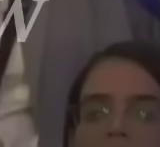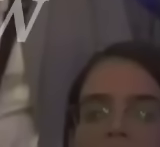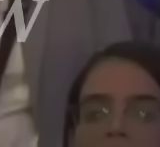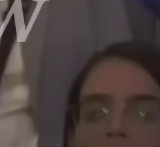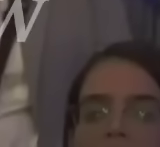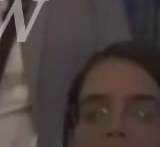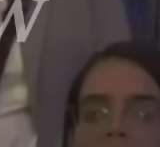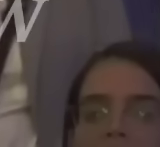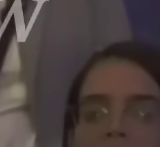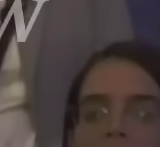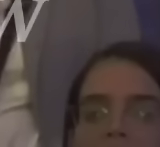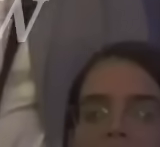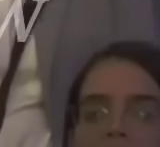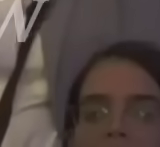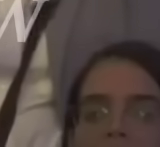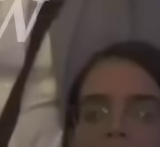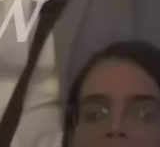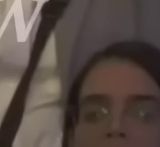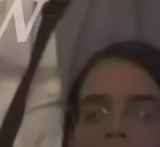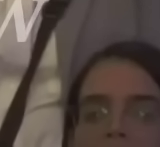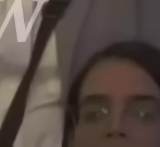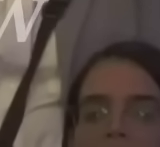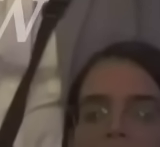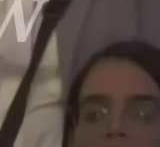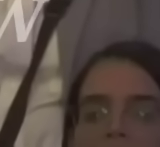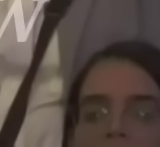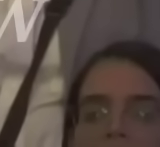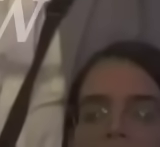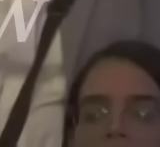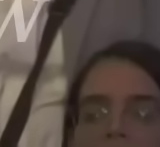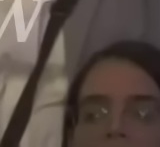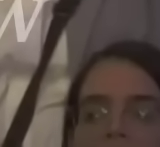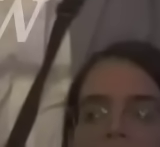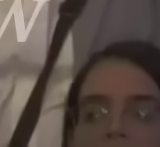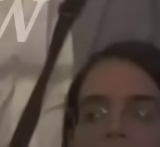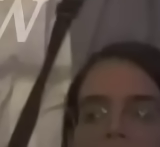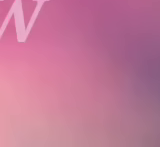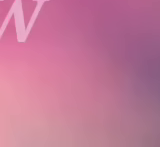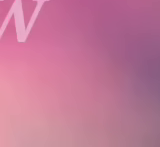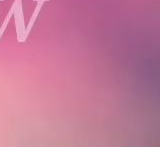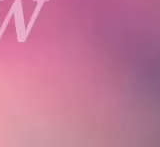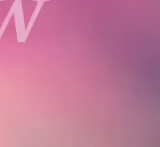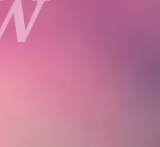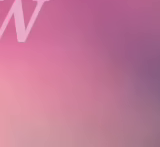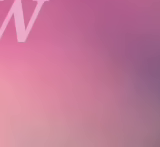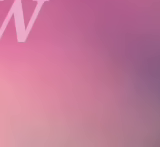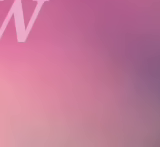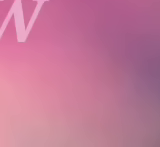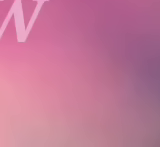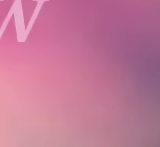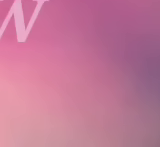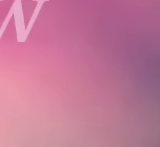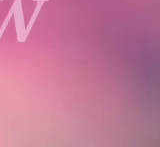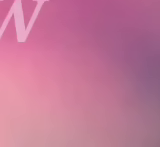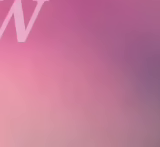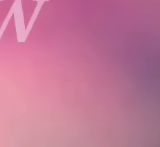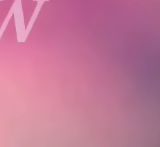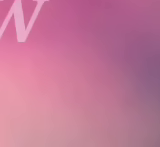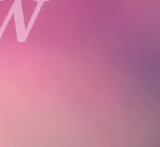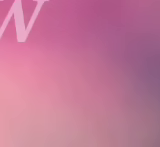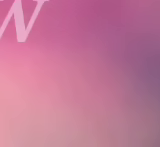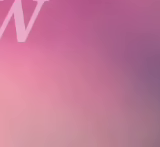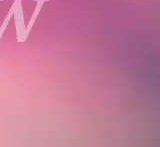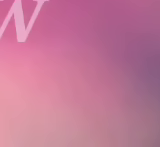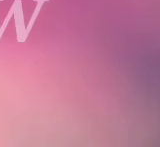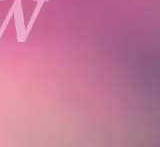personas y cuándo van a recibir esa tarjeta y si ese dinero se le va acumulando. Mira, sobre cómo se van a distribuir,